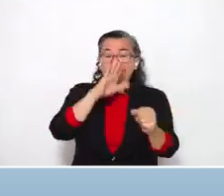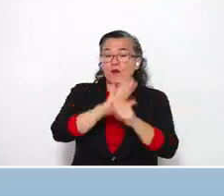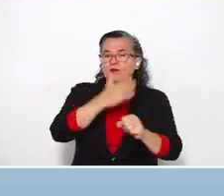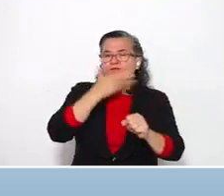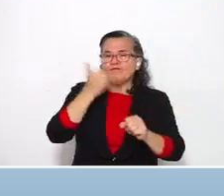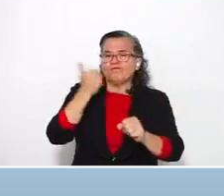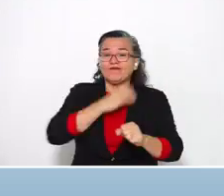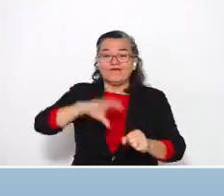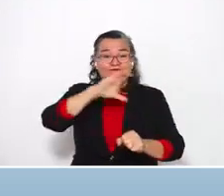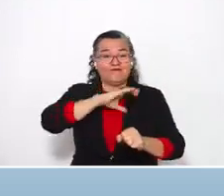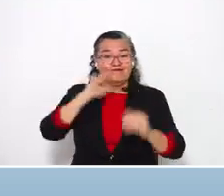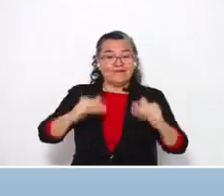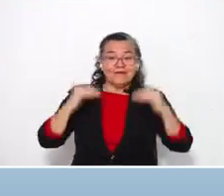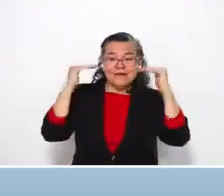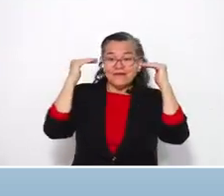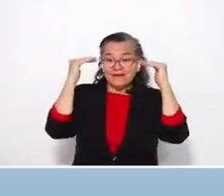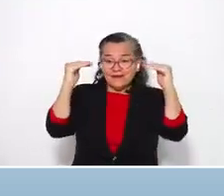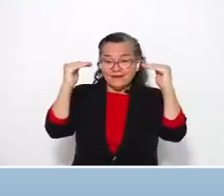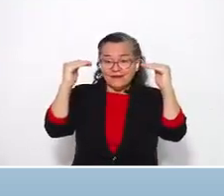de la educación superior.